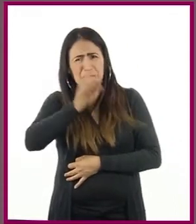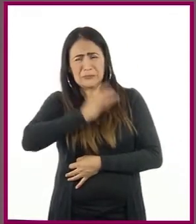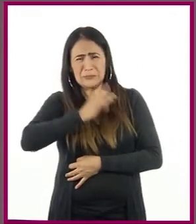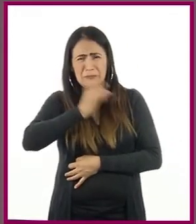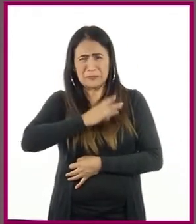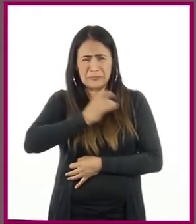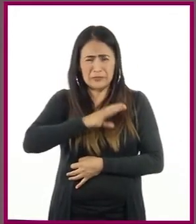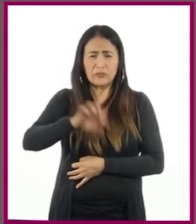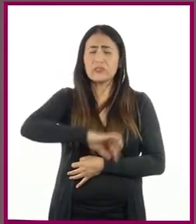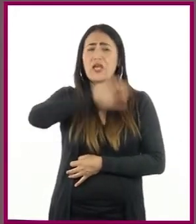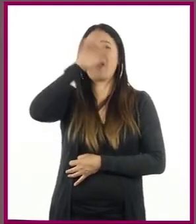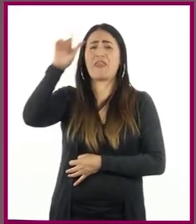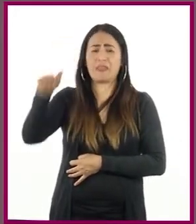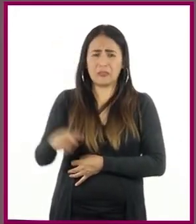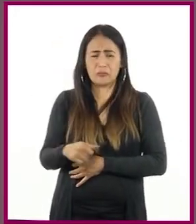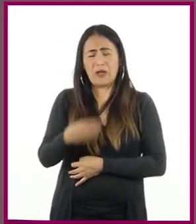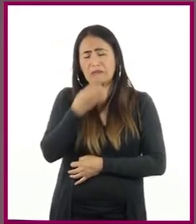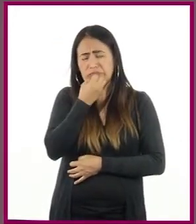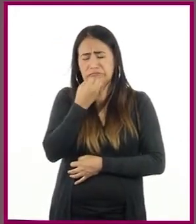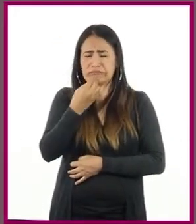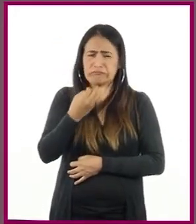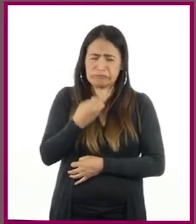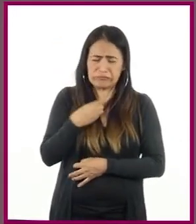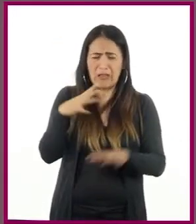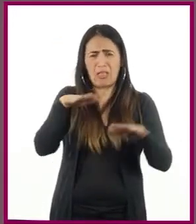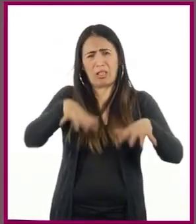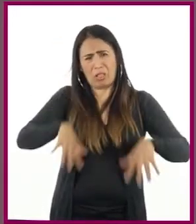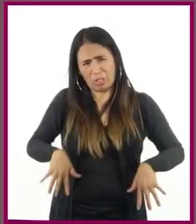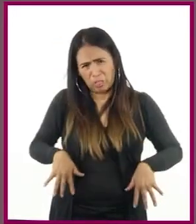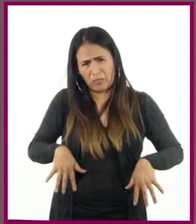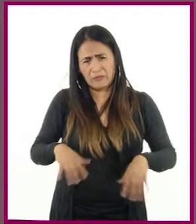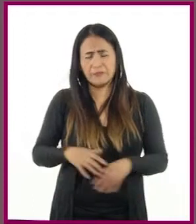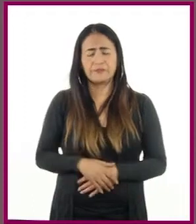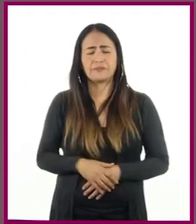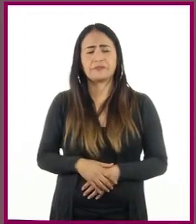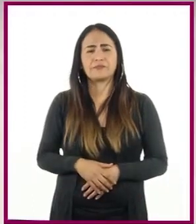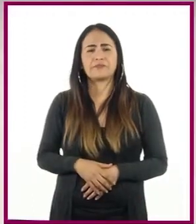al final, cedieran ante la presión y la invasión estadounidense.